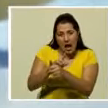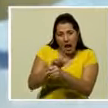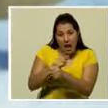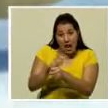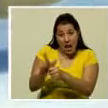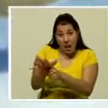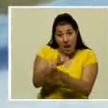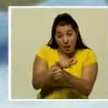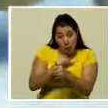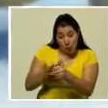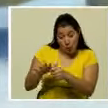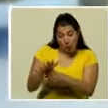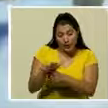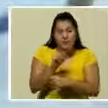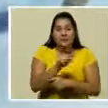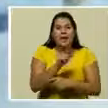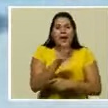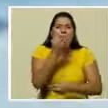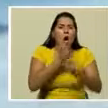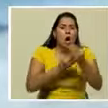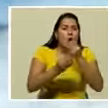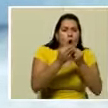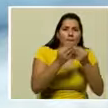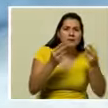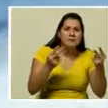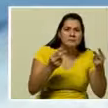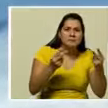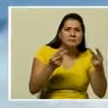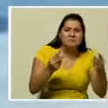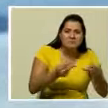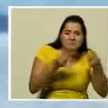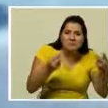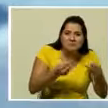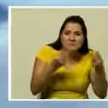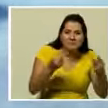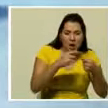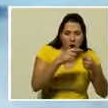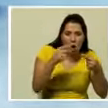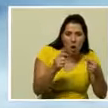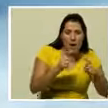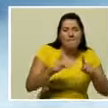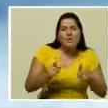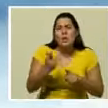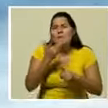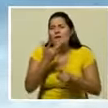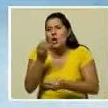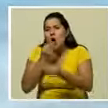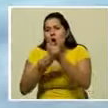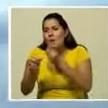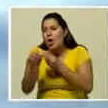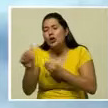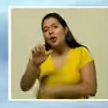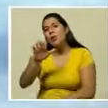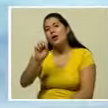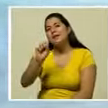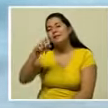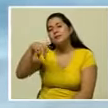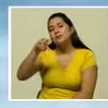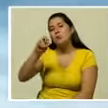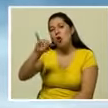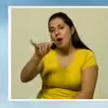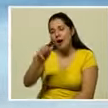omnívora, parece tener preferencia por los invertebrados como esponjas, corales, gastrópodos, crustáceos y